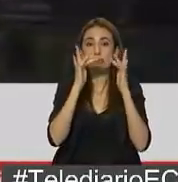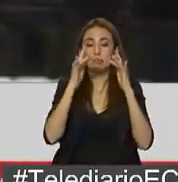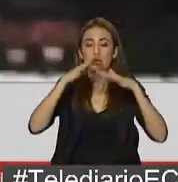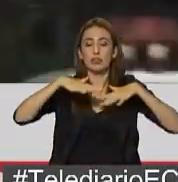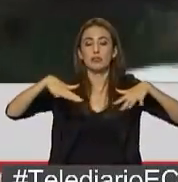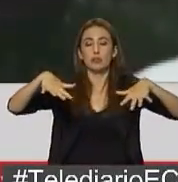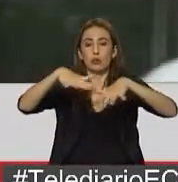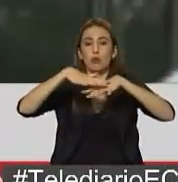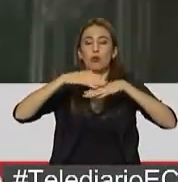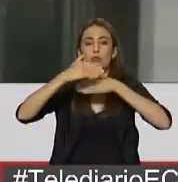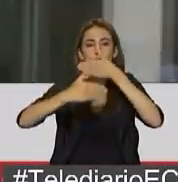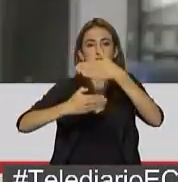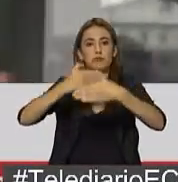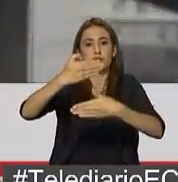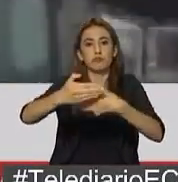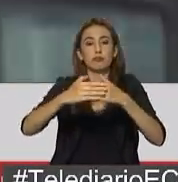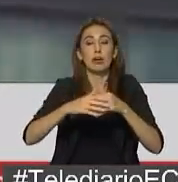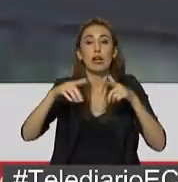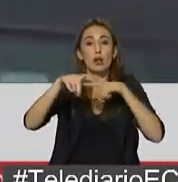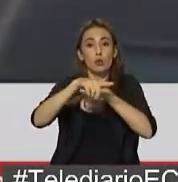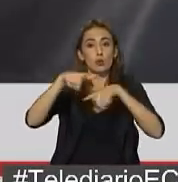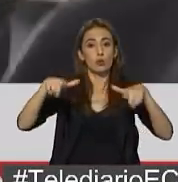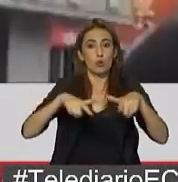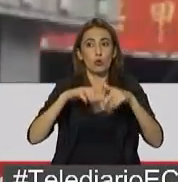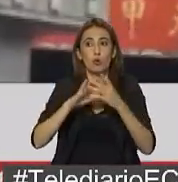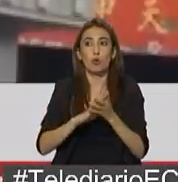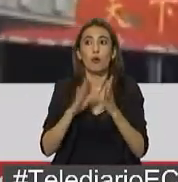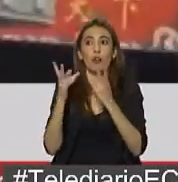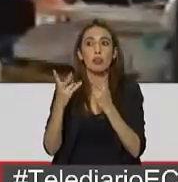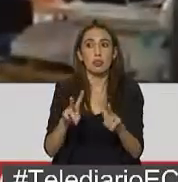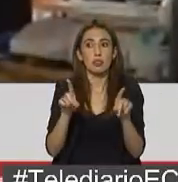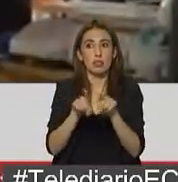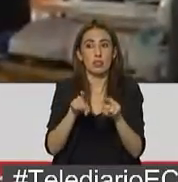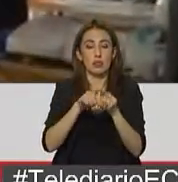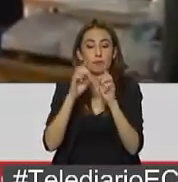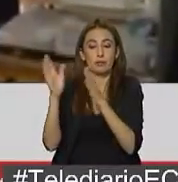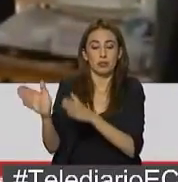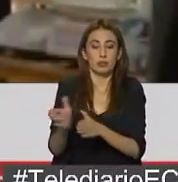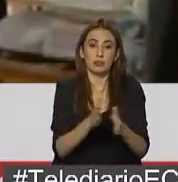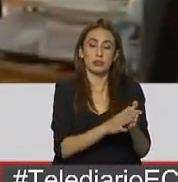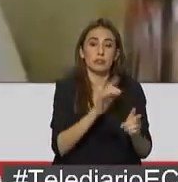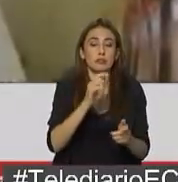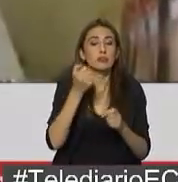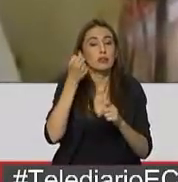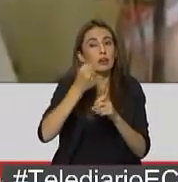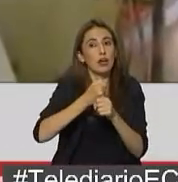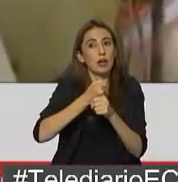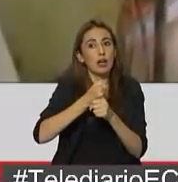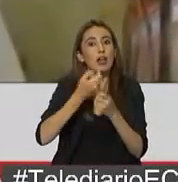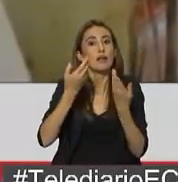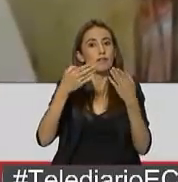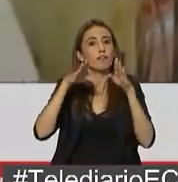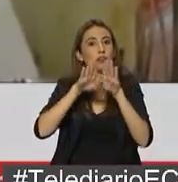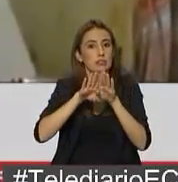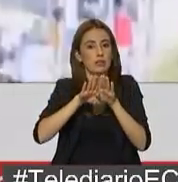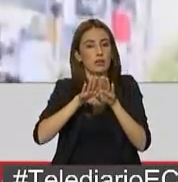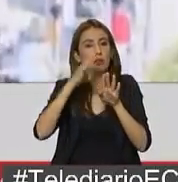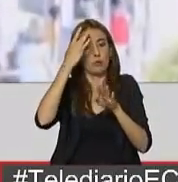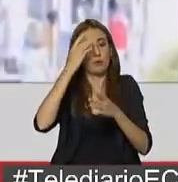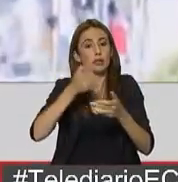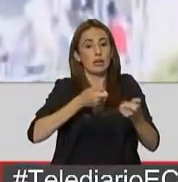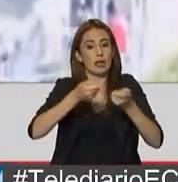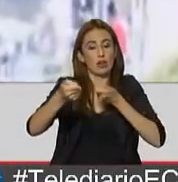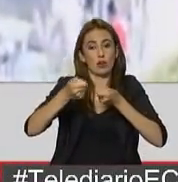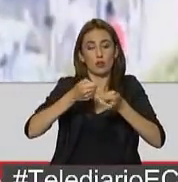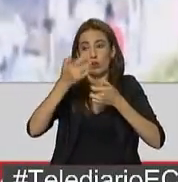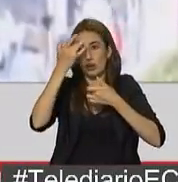personas procedentes de ese lugar. El mercado Xinfadi también fue cerrado en un esfuerzo por contener la propagación del virus.